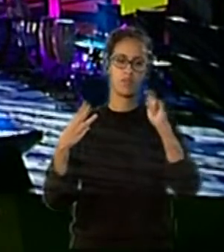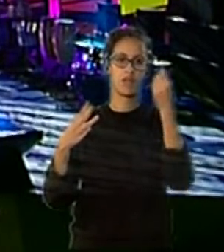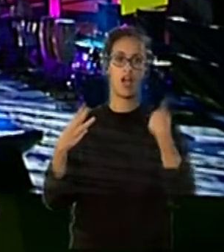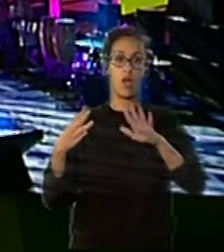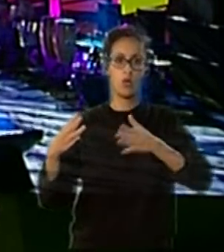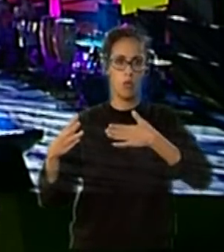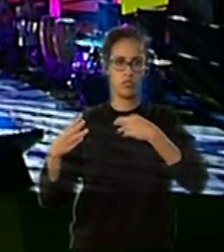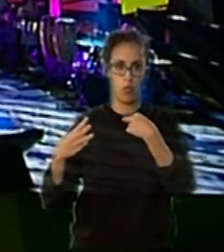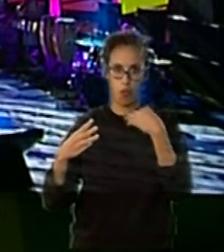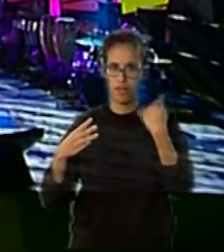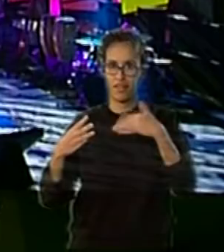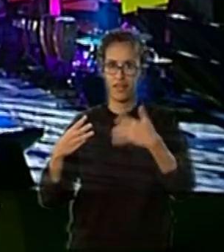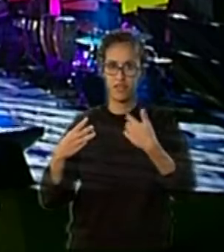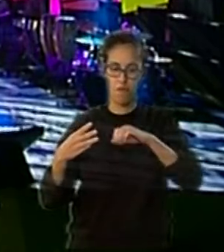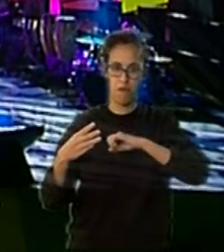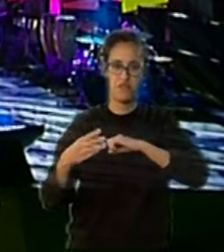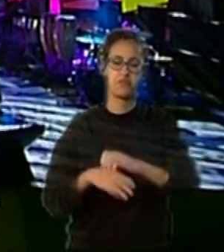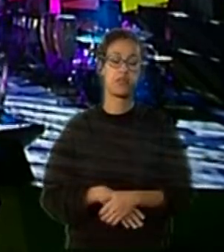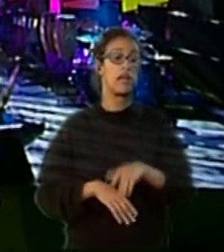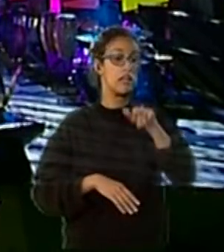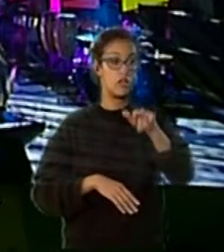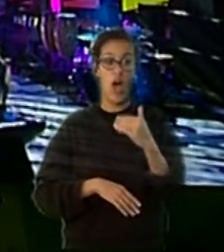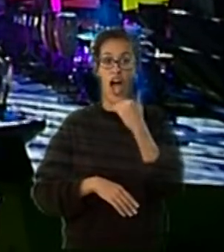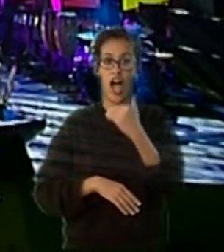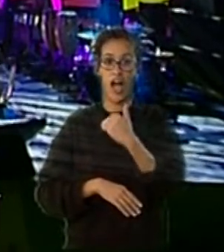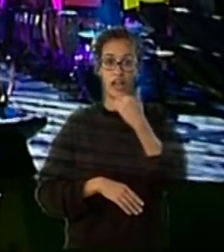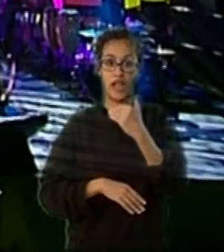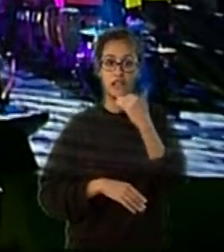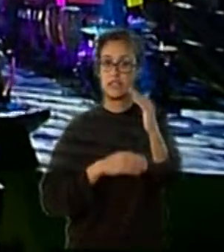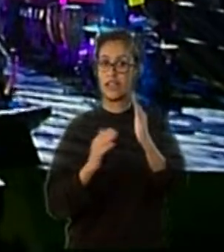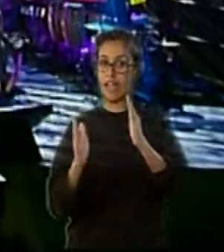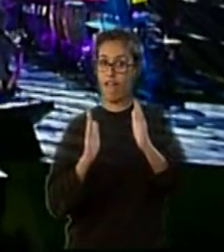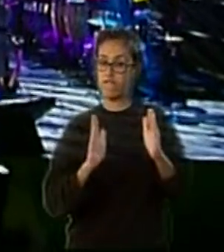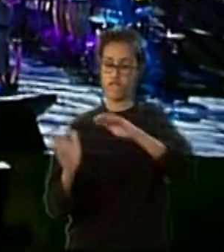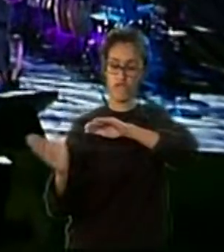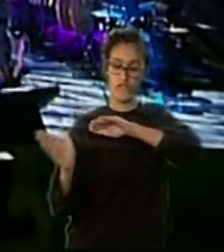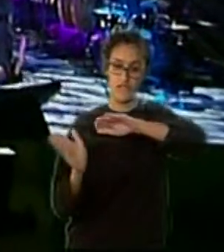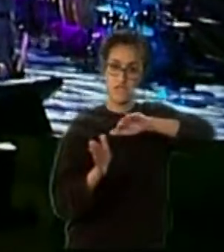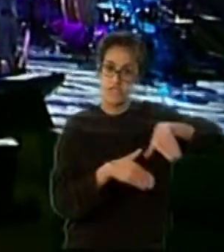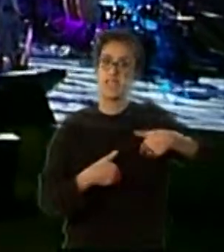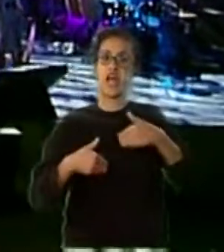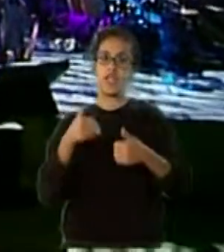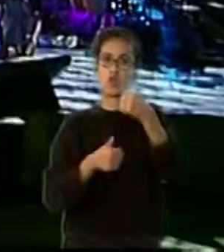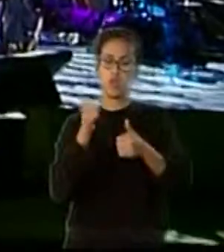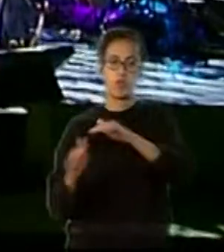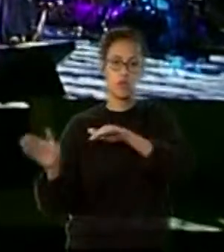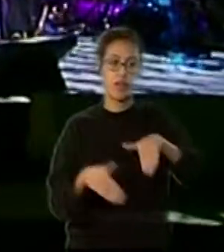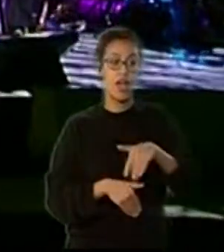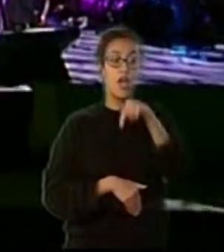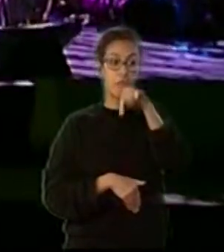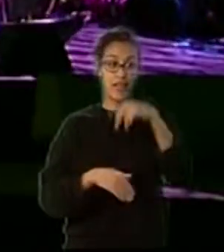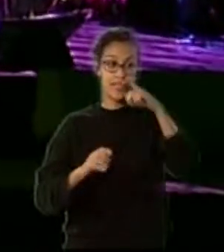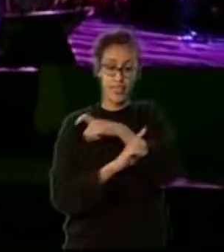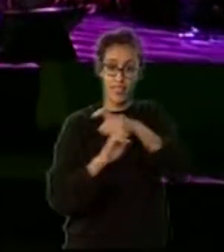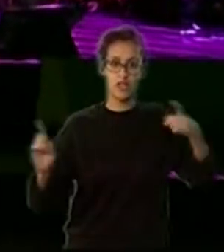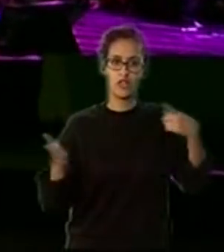atraganto, y han estado incluso en 3 finales cantando sus canciones. Además, este año nos traen 2 temazos y con todo